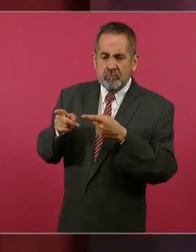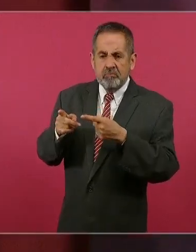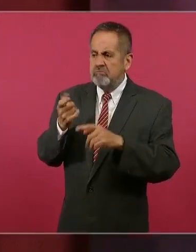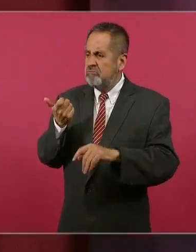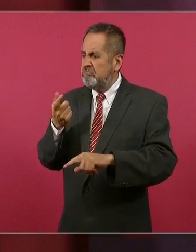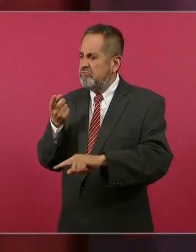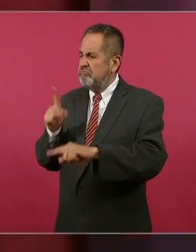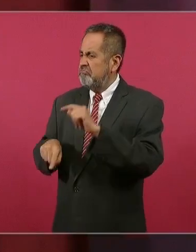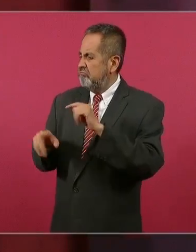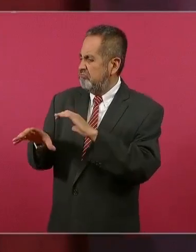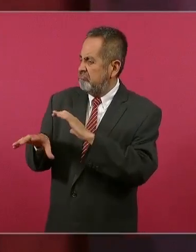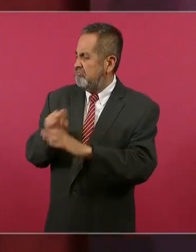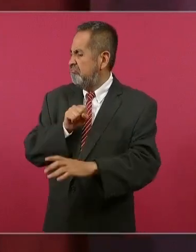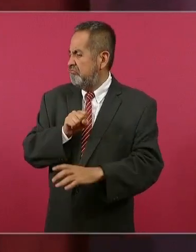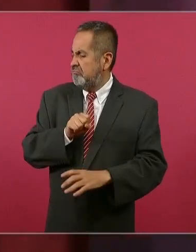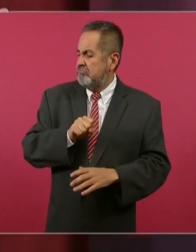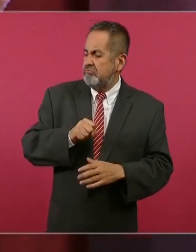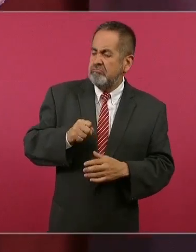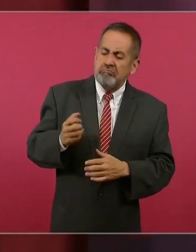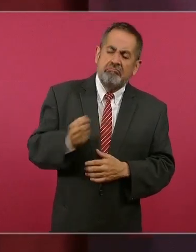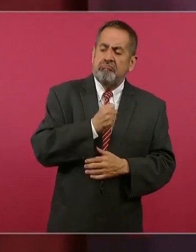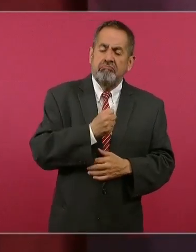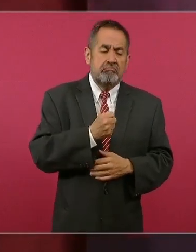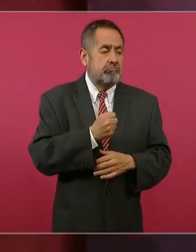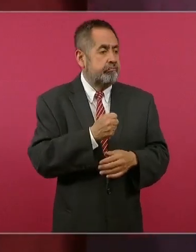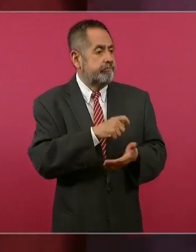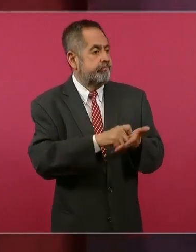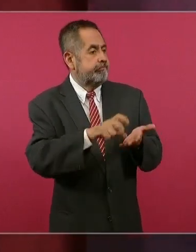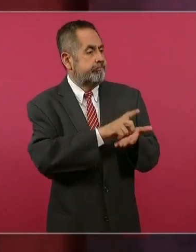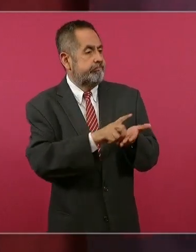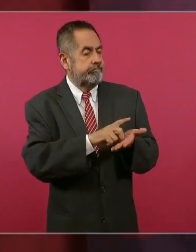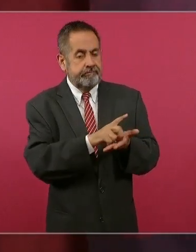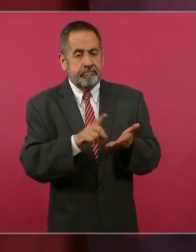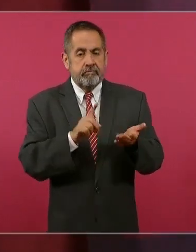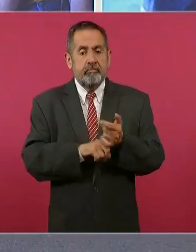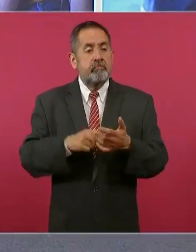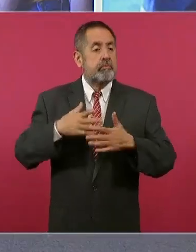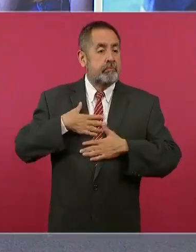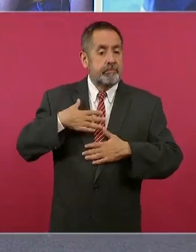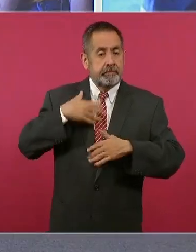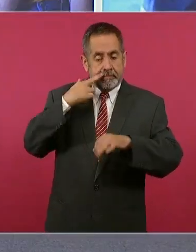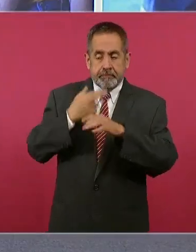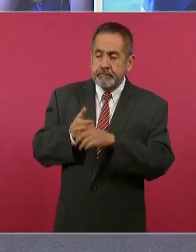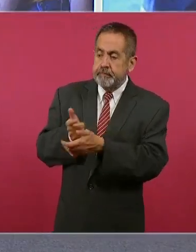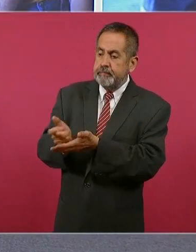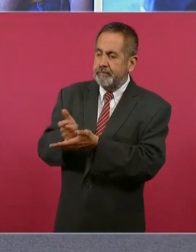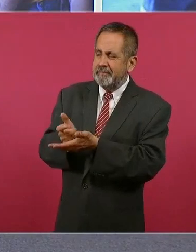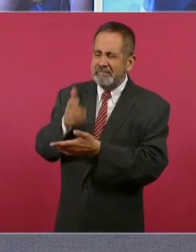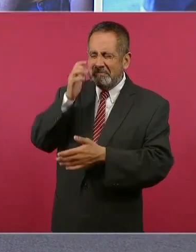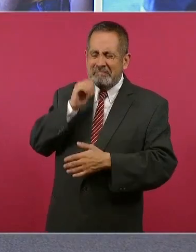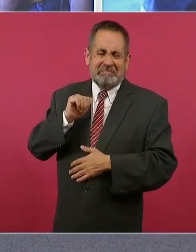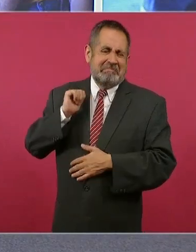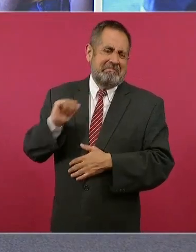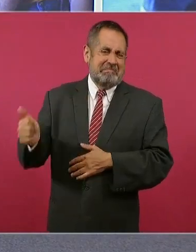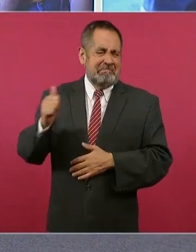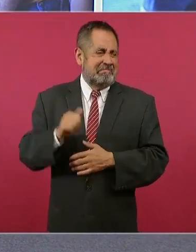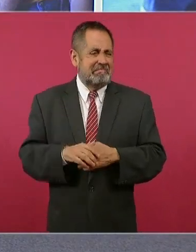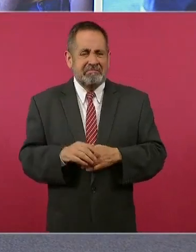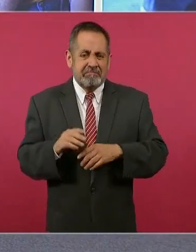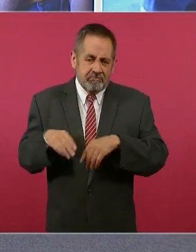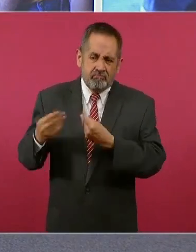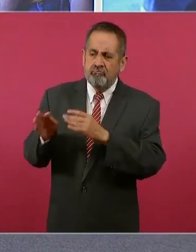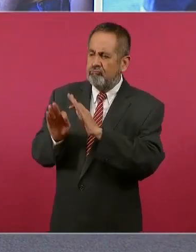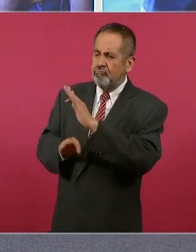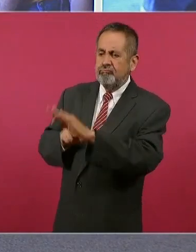financiera, cuando crecen estos adolescentes y son responsables de la manutención de la persona adulta y en lugar de